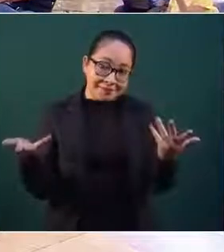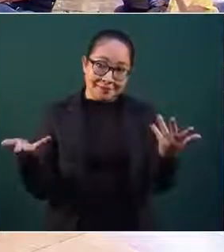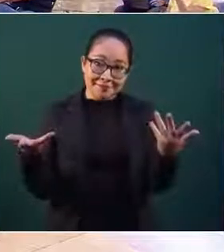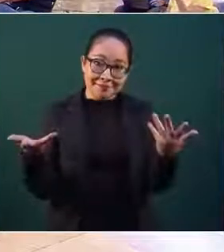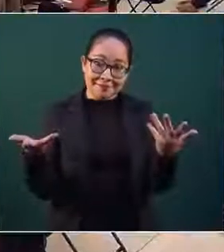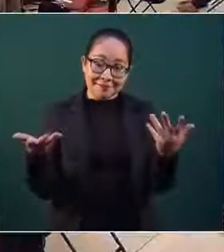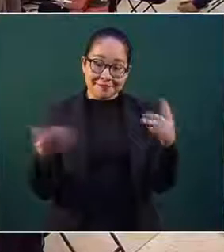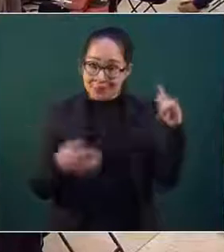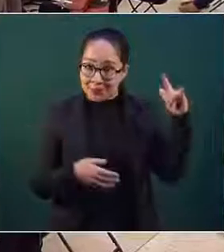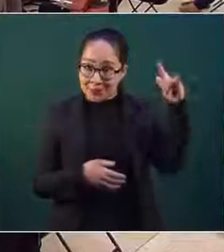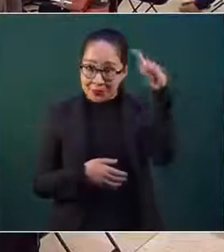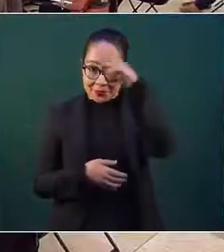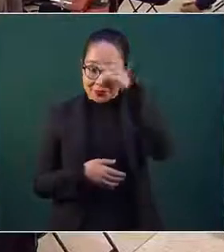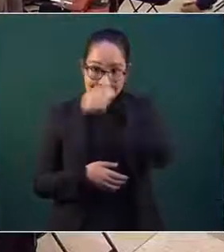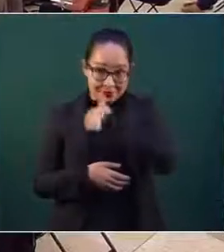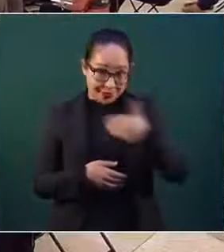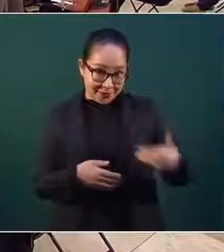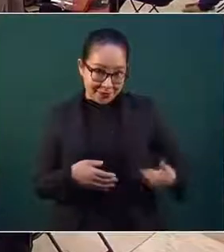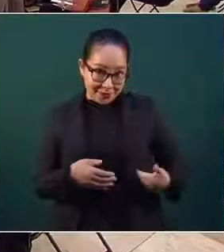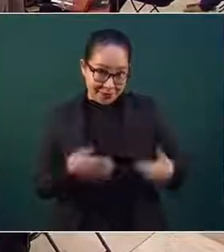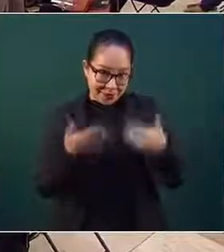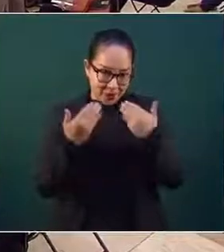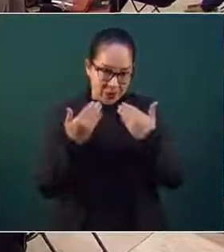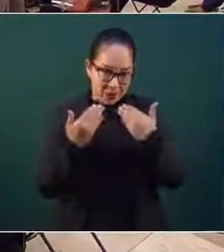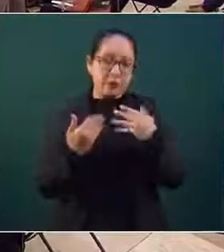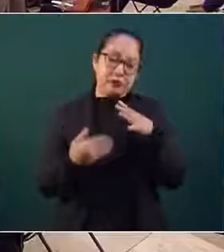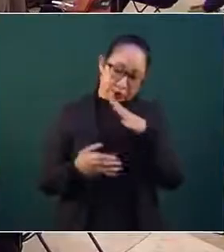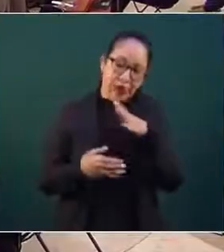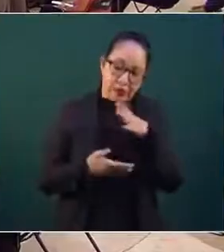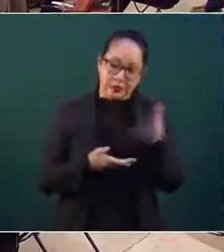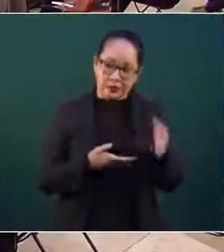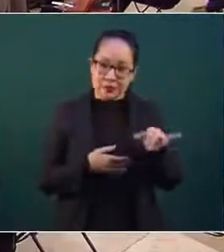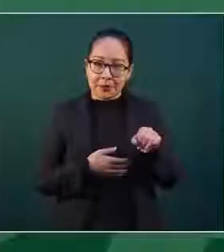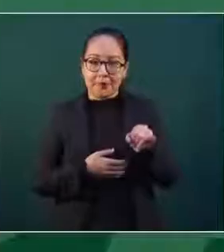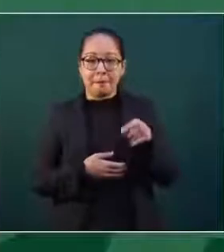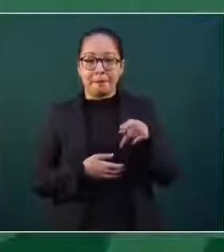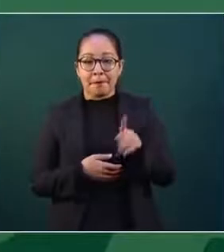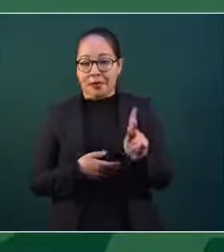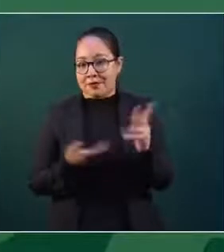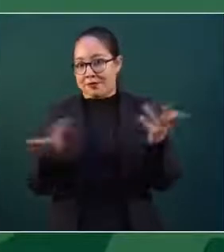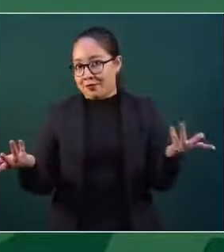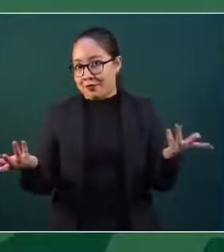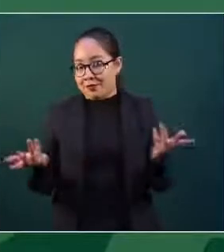hay avión presidencial, o sí hay, pero nos costaría